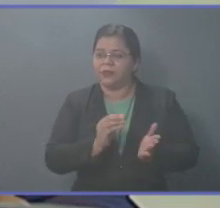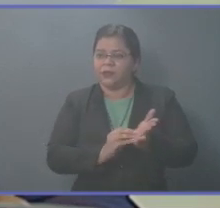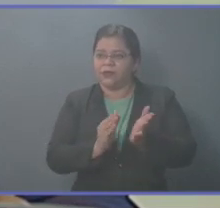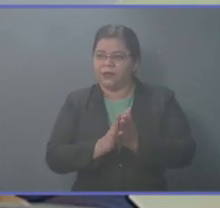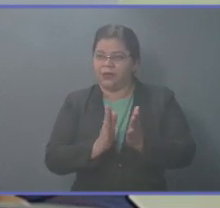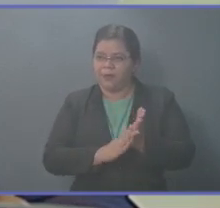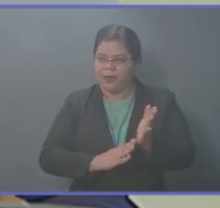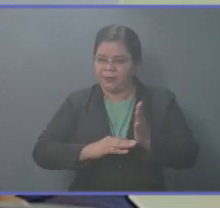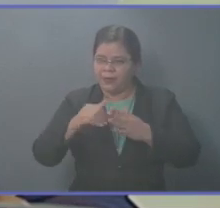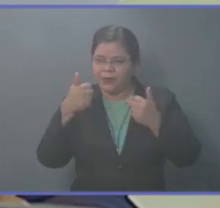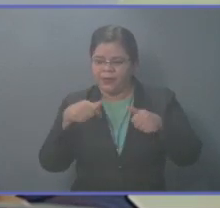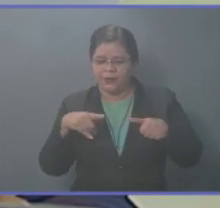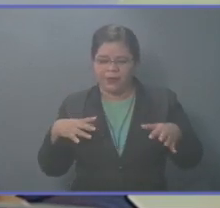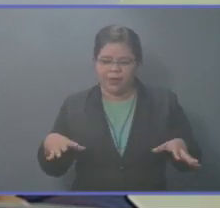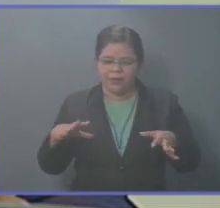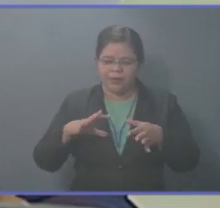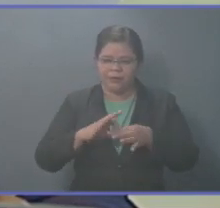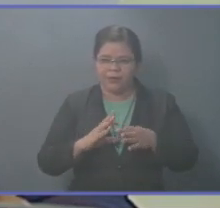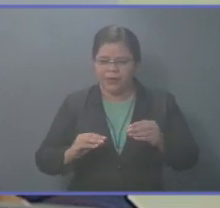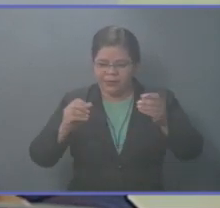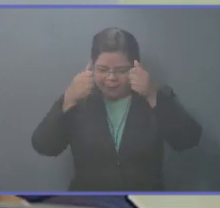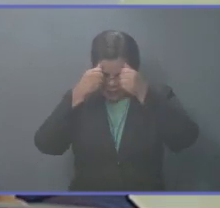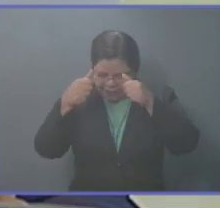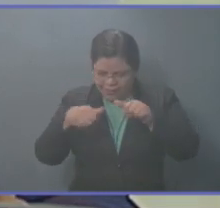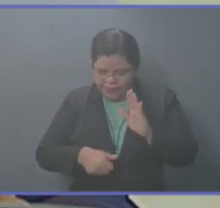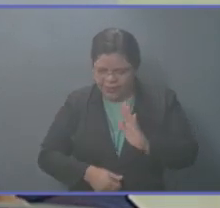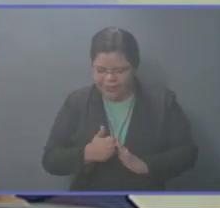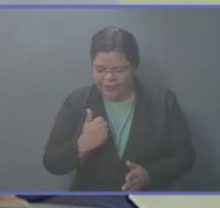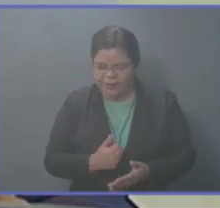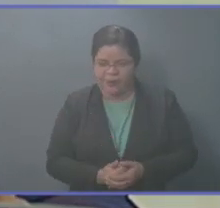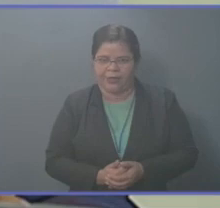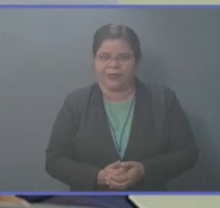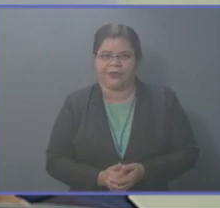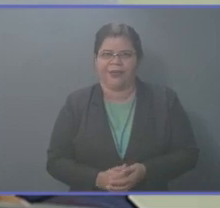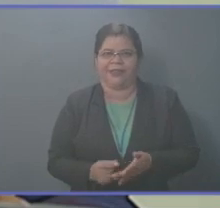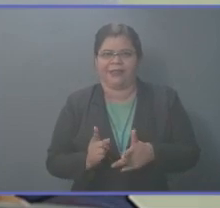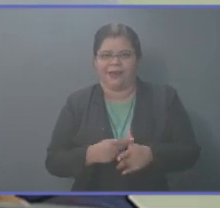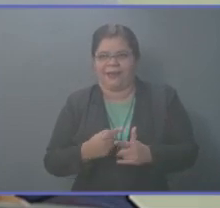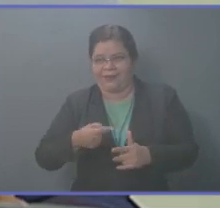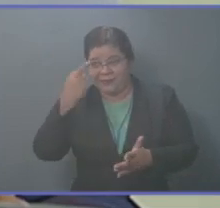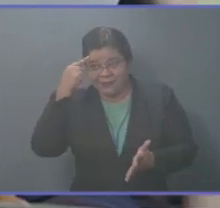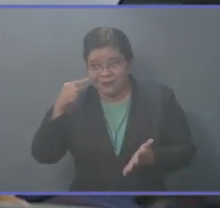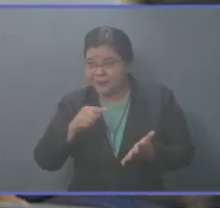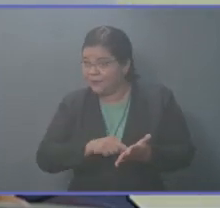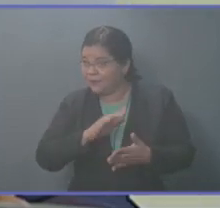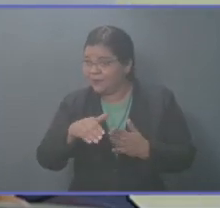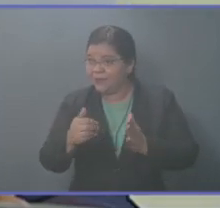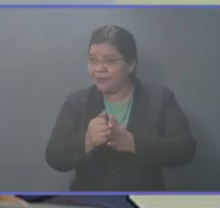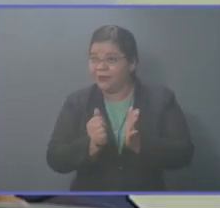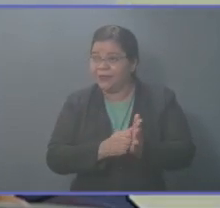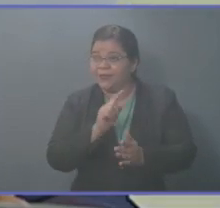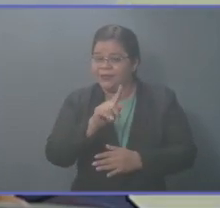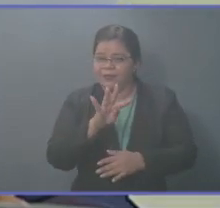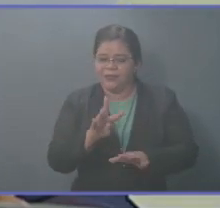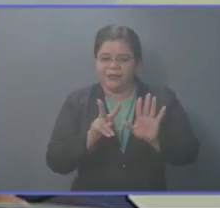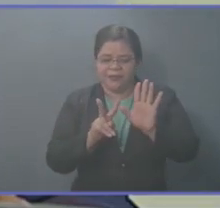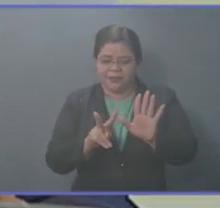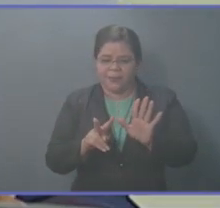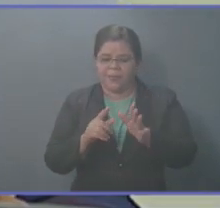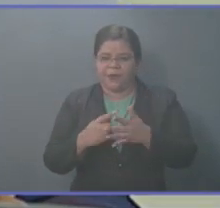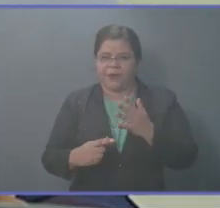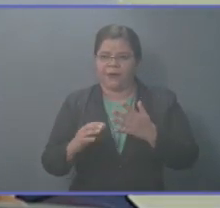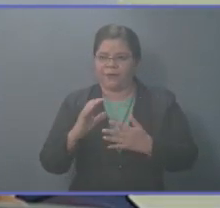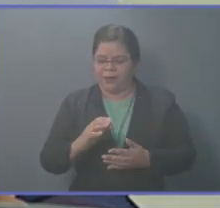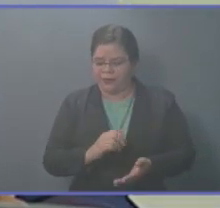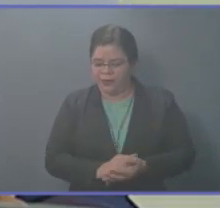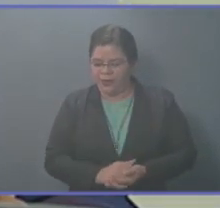razones que justifiquen apartarse de ellos. Marina Gascón Avellán, Argumentación Jurídica, primera edición PP, 347, número 357.